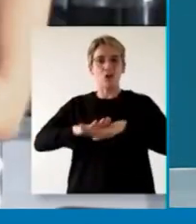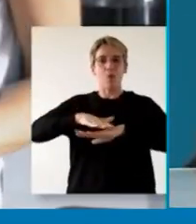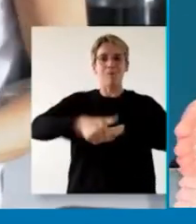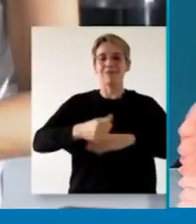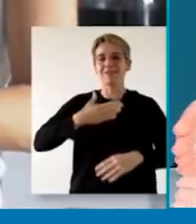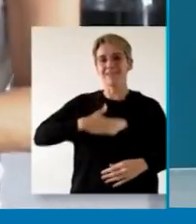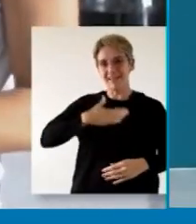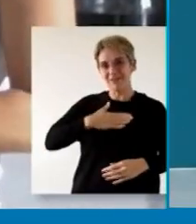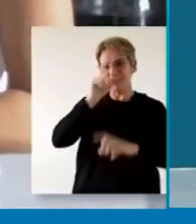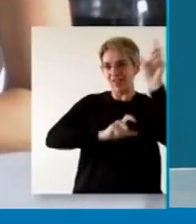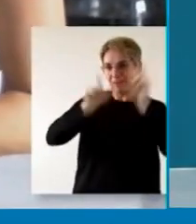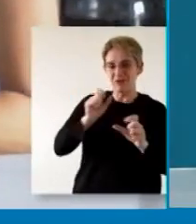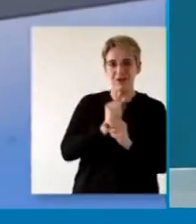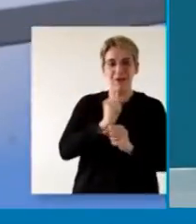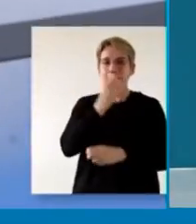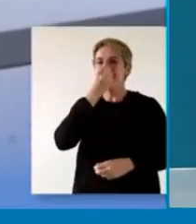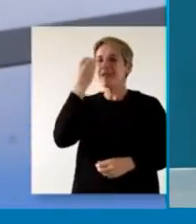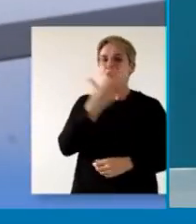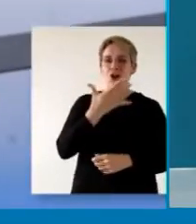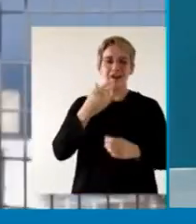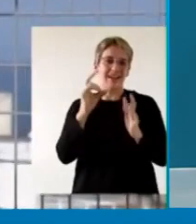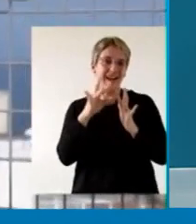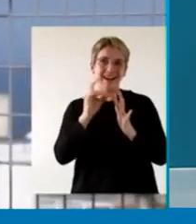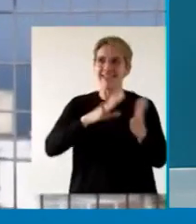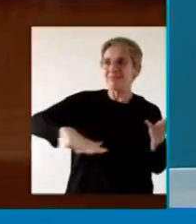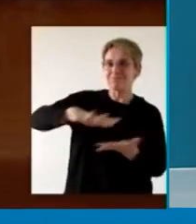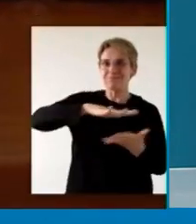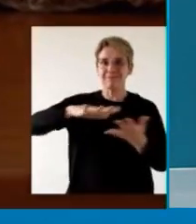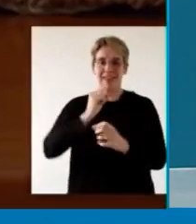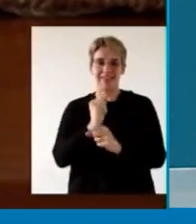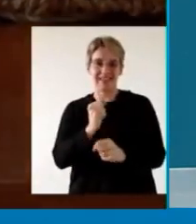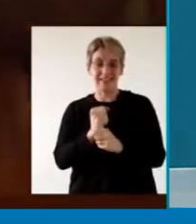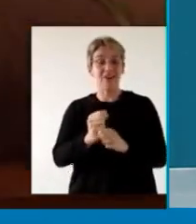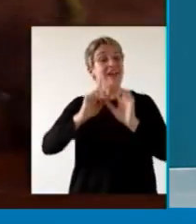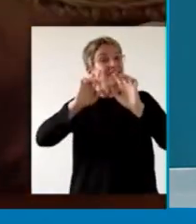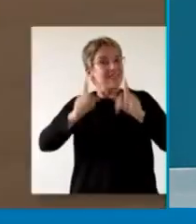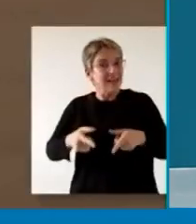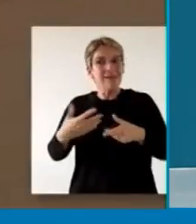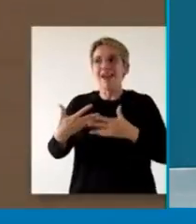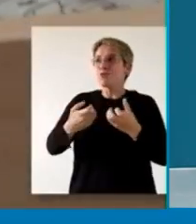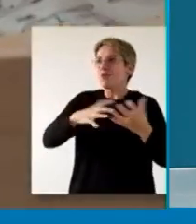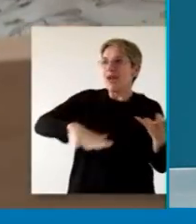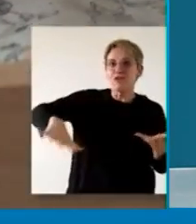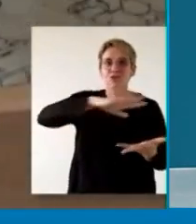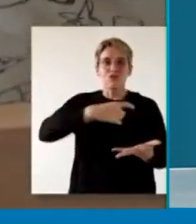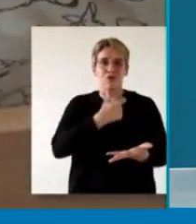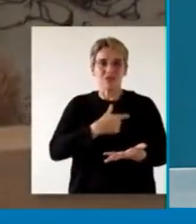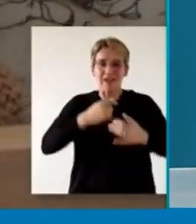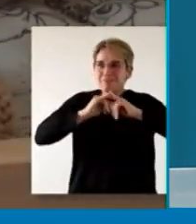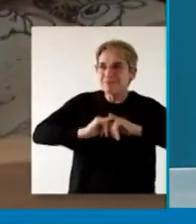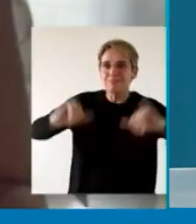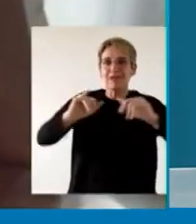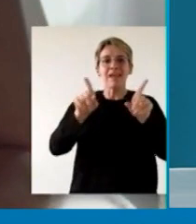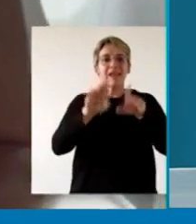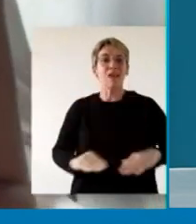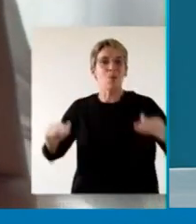la relación es con la cooperativa no con el sistema de cuidados ni con la persona en forma individual y otra cosa que garantiza que era una gran preocupación de las cuidadoras en cuanto al